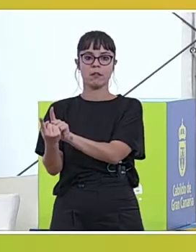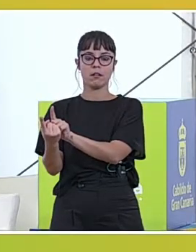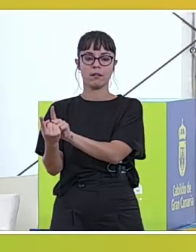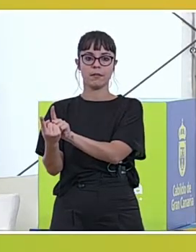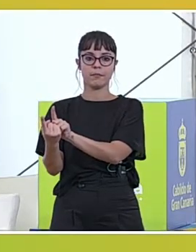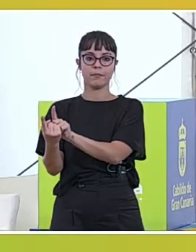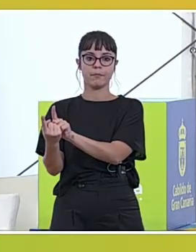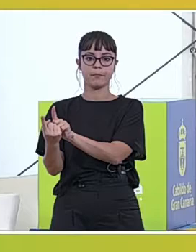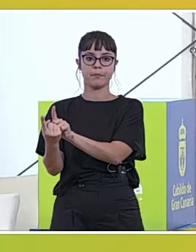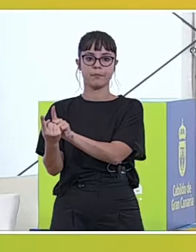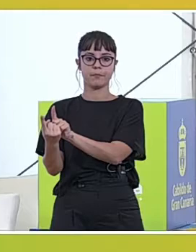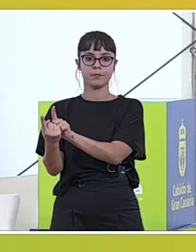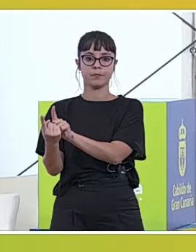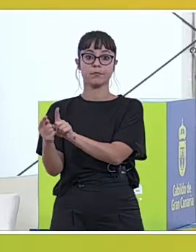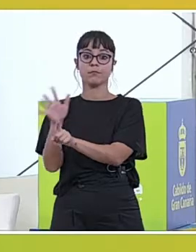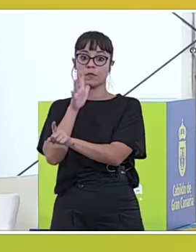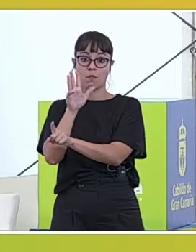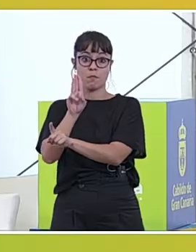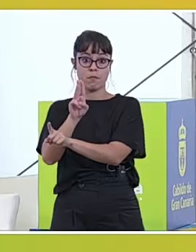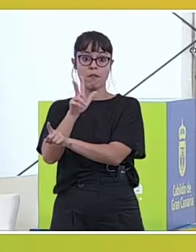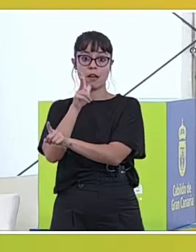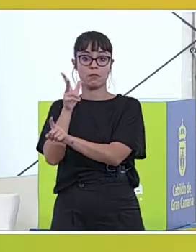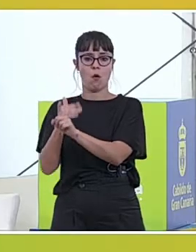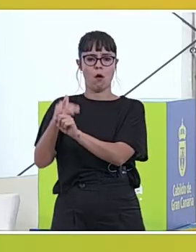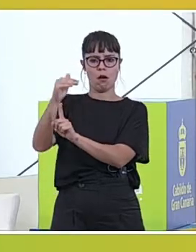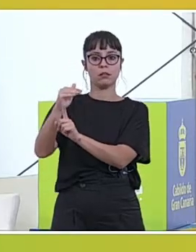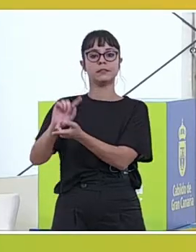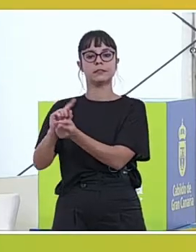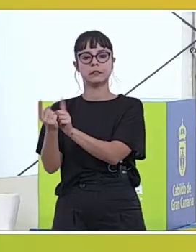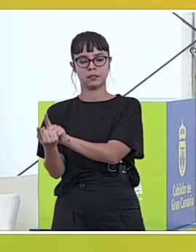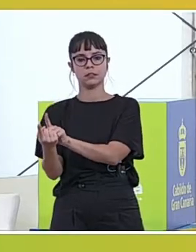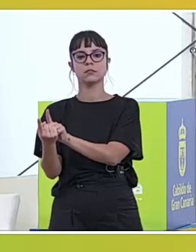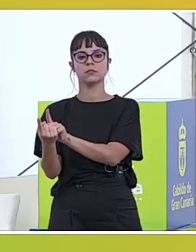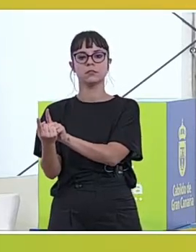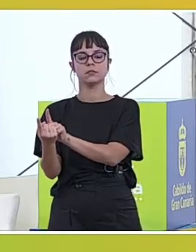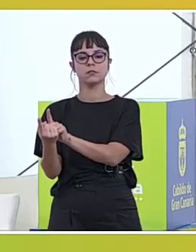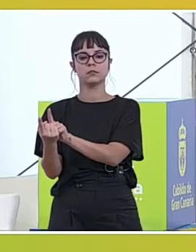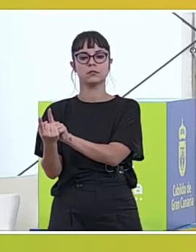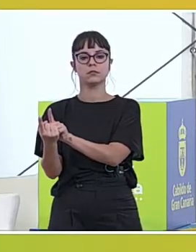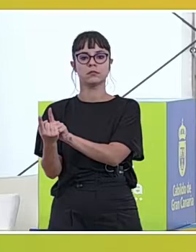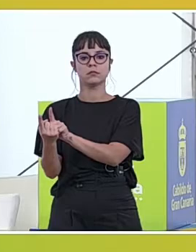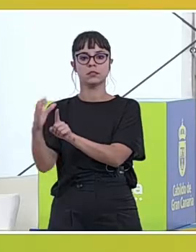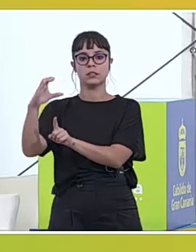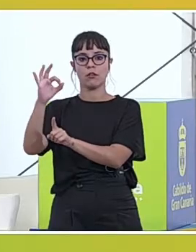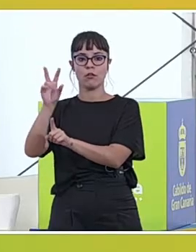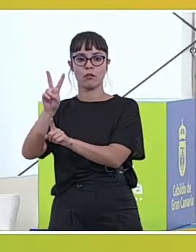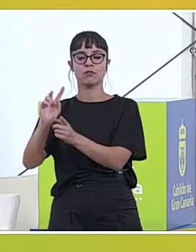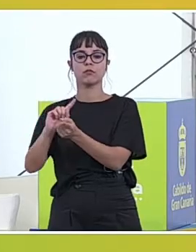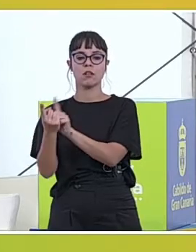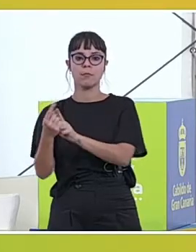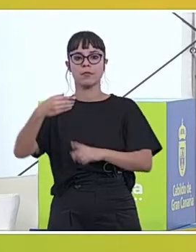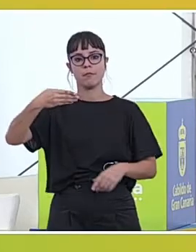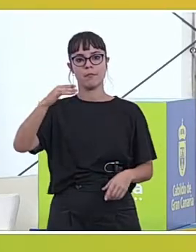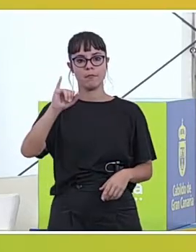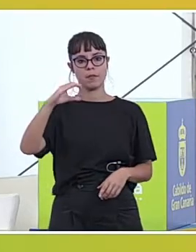que se absorbe debido a ese alto pH se cambiaría ese carbono inorgánico, se transformaría en bicarbonatos y en carbonatos,